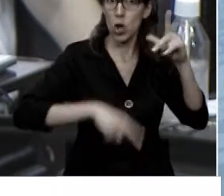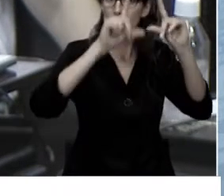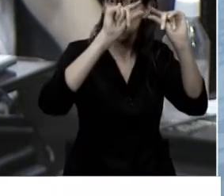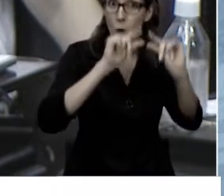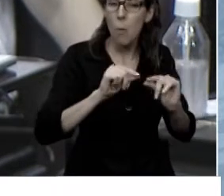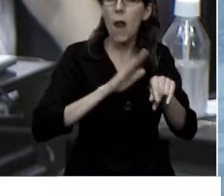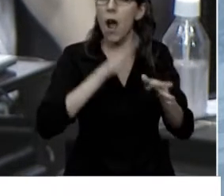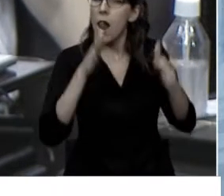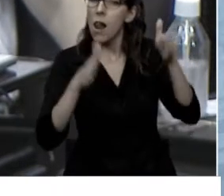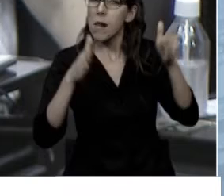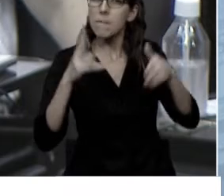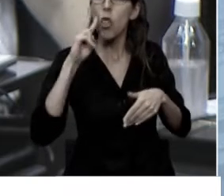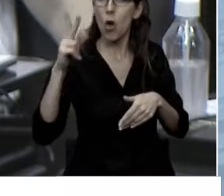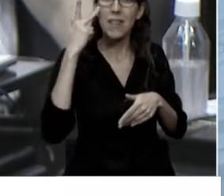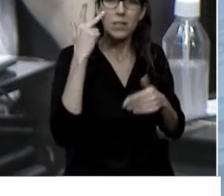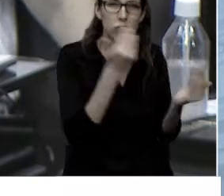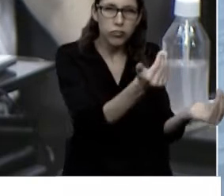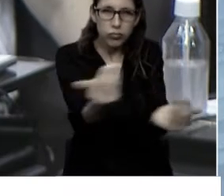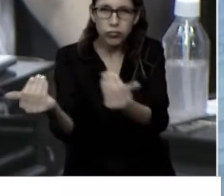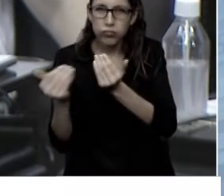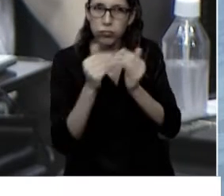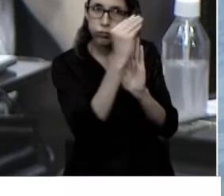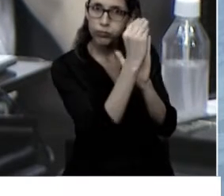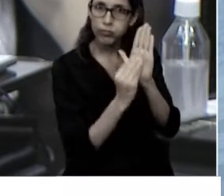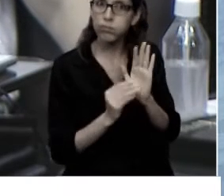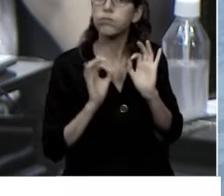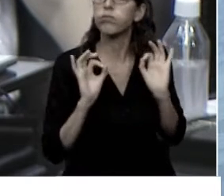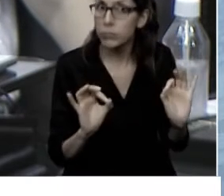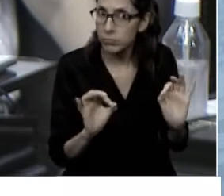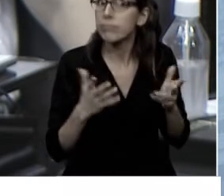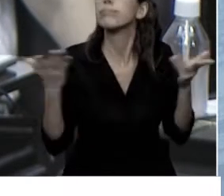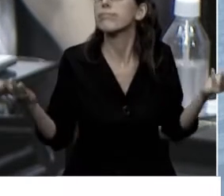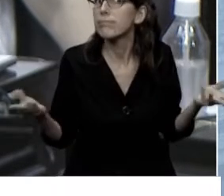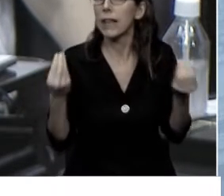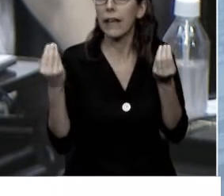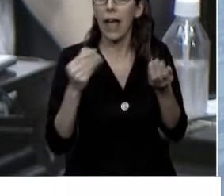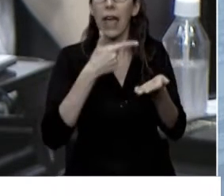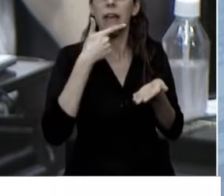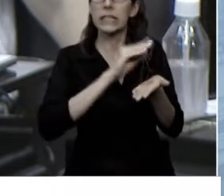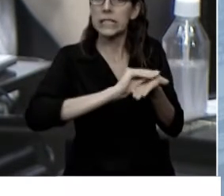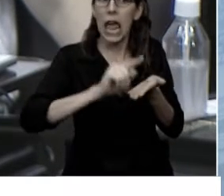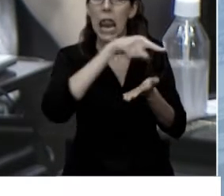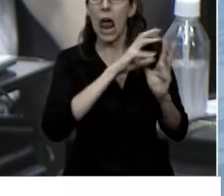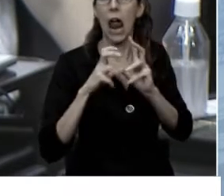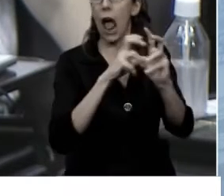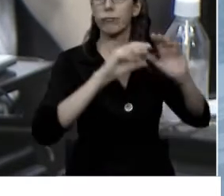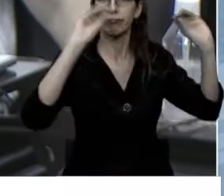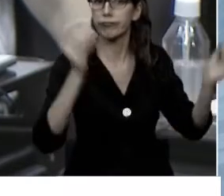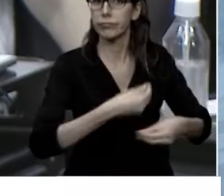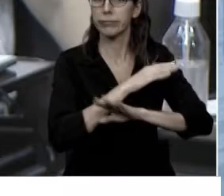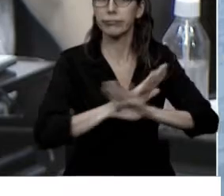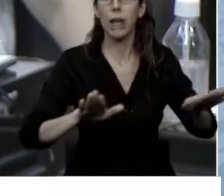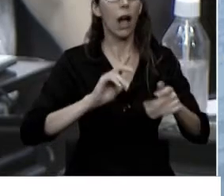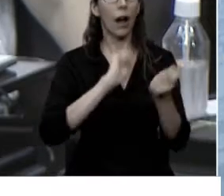del 2018, su recolección, o sea que, perdido el debate del Senado, sin haber podido cambiar